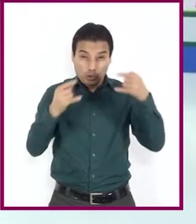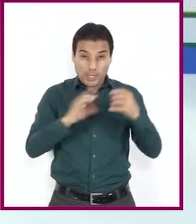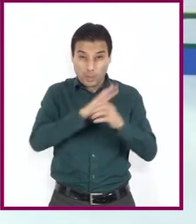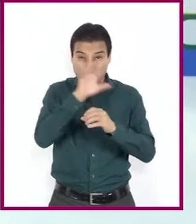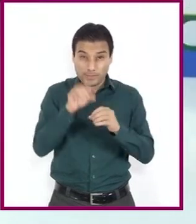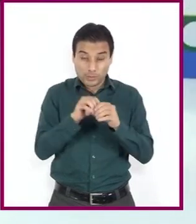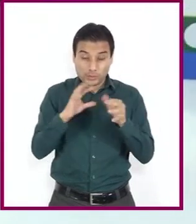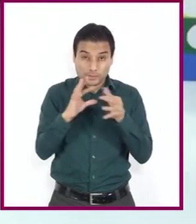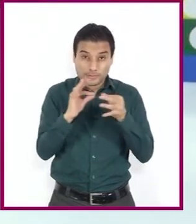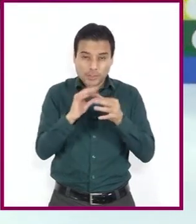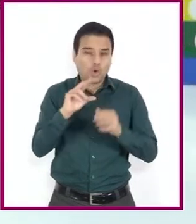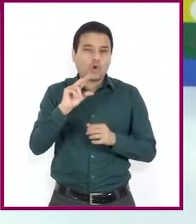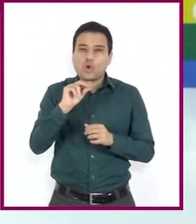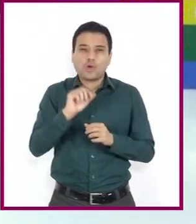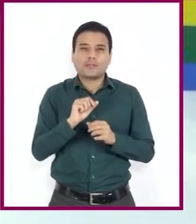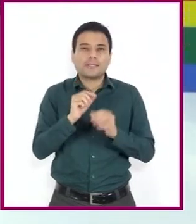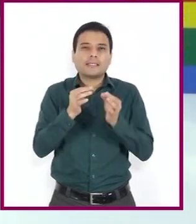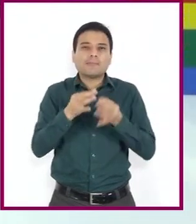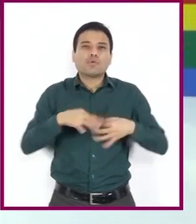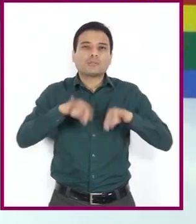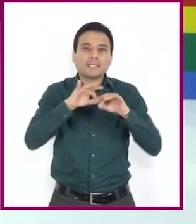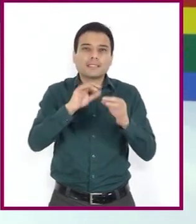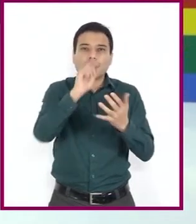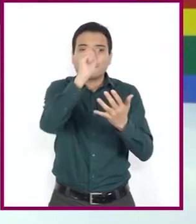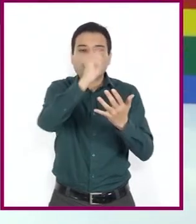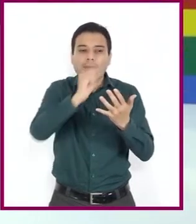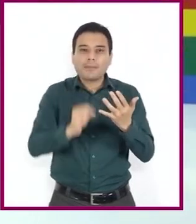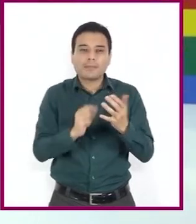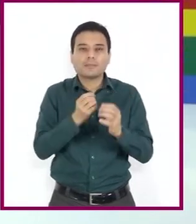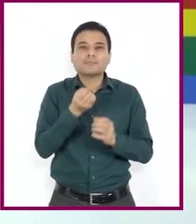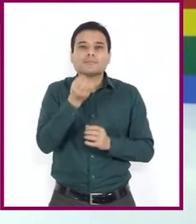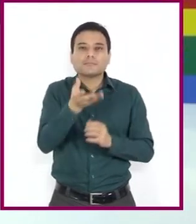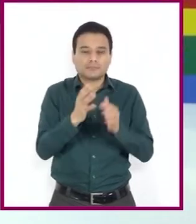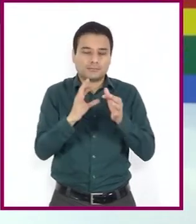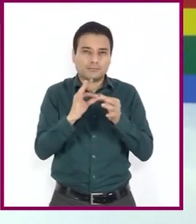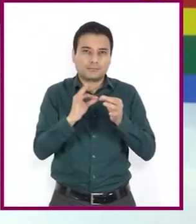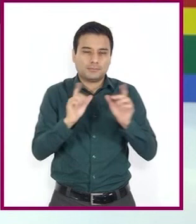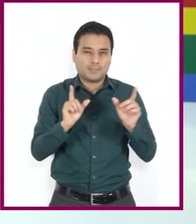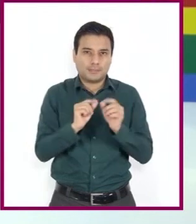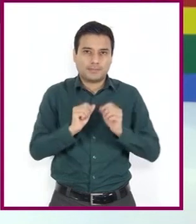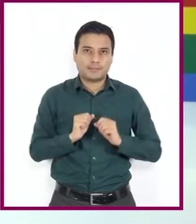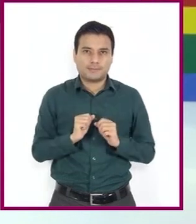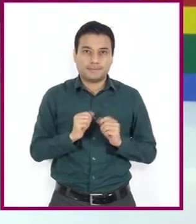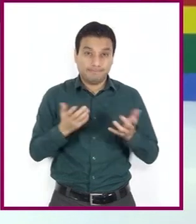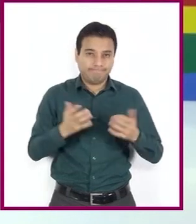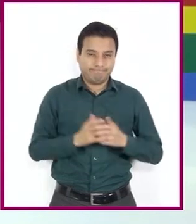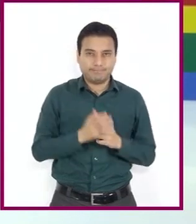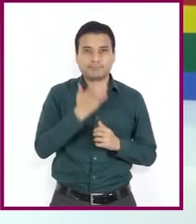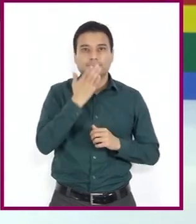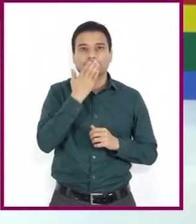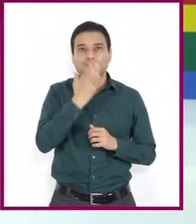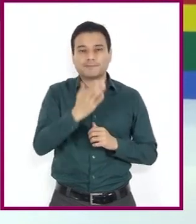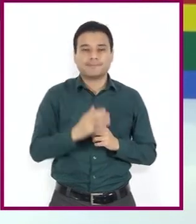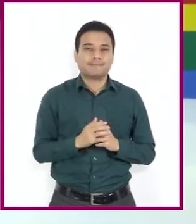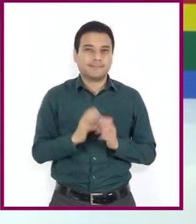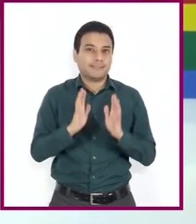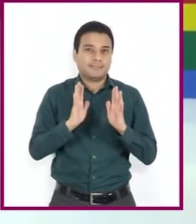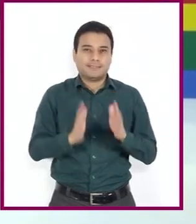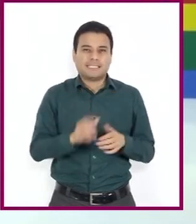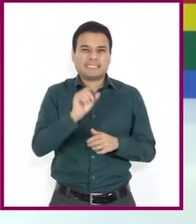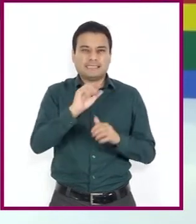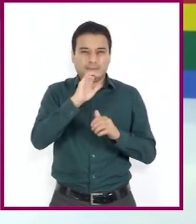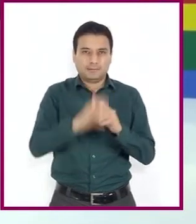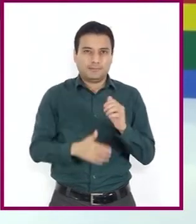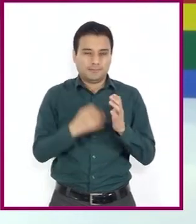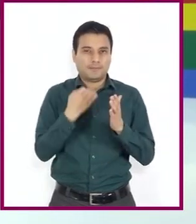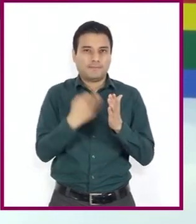historia, sino los elementos que se conectan para darle forma. Bien, estamos por terminar. Solo me